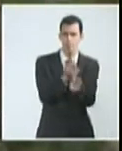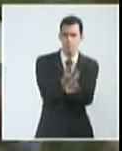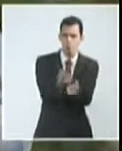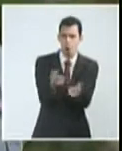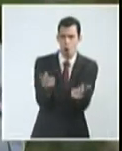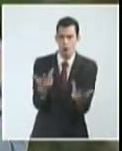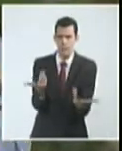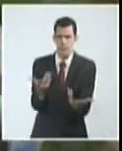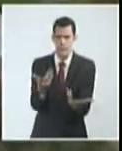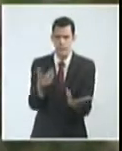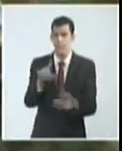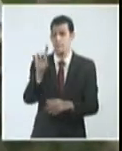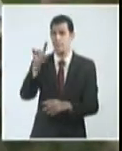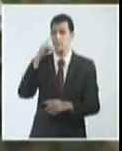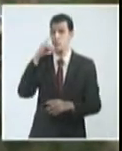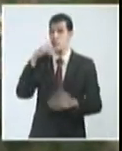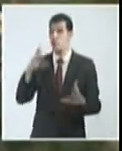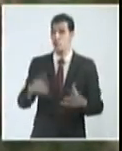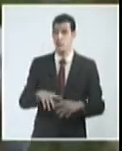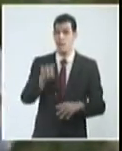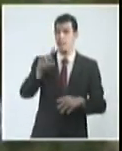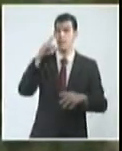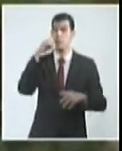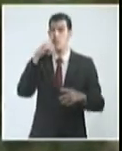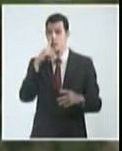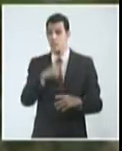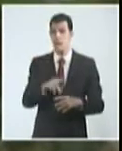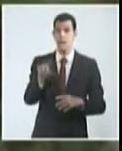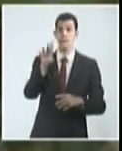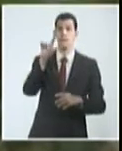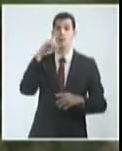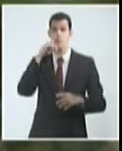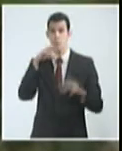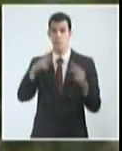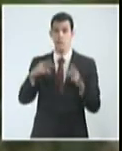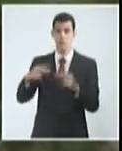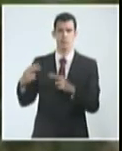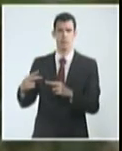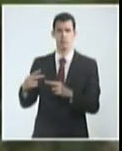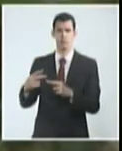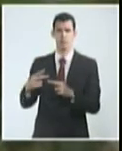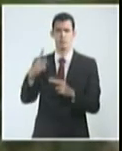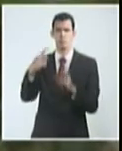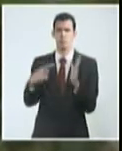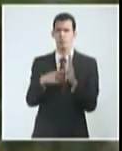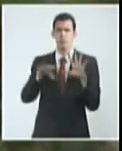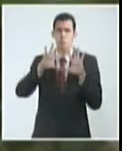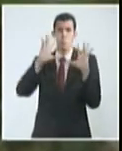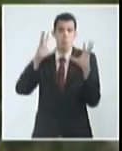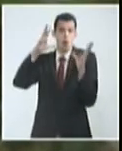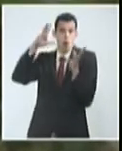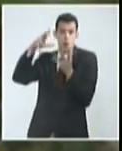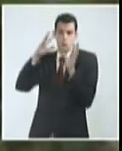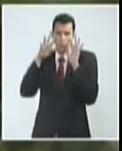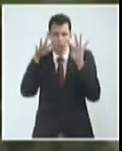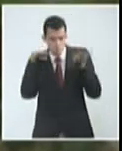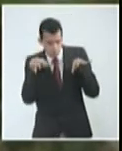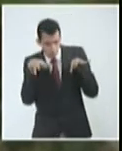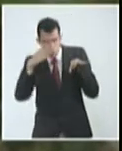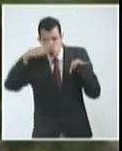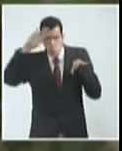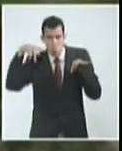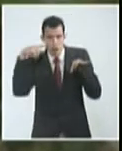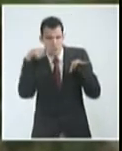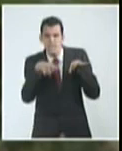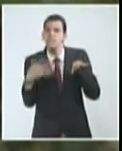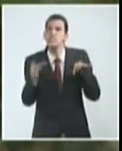aureola mediática para que el mundo espere qué va a pasar en Cuba el 15 de noviembre. Y yo creo que a nosotros ni eso nos quita